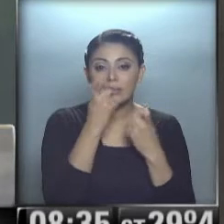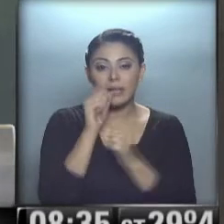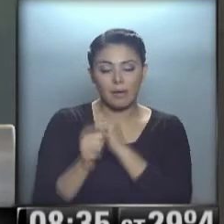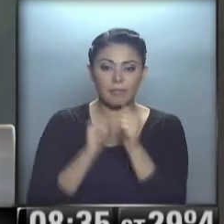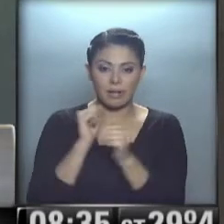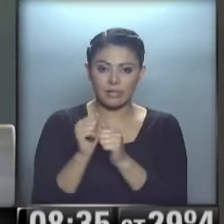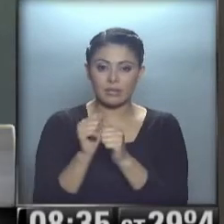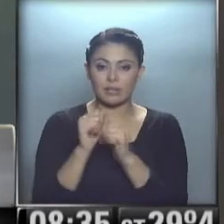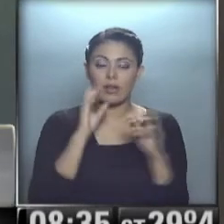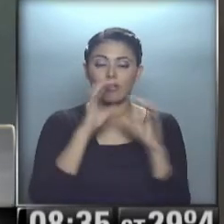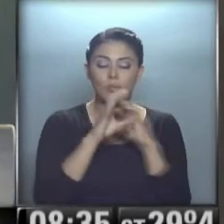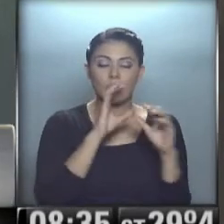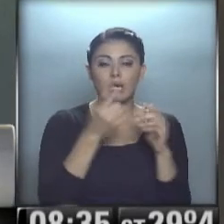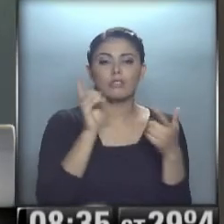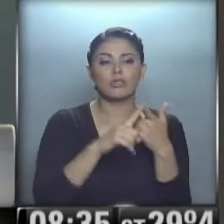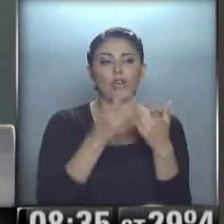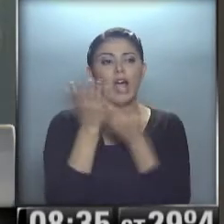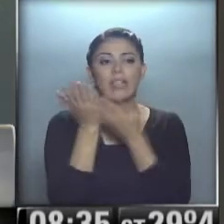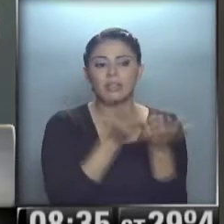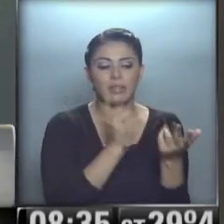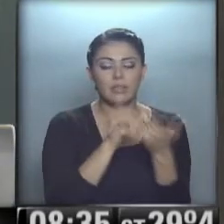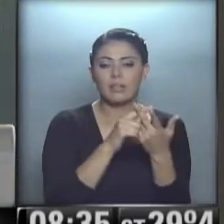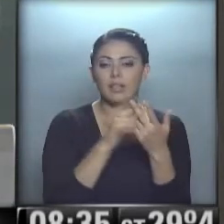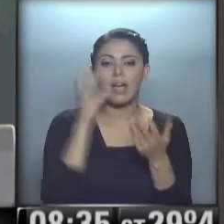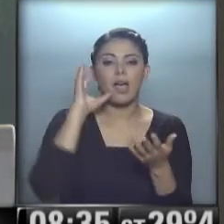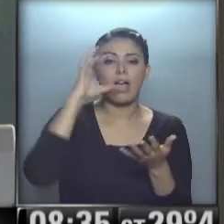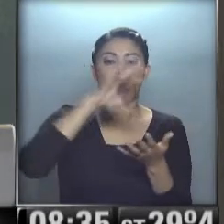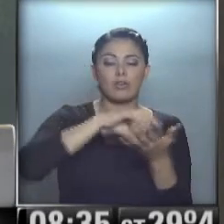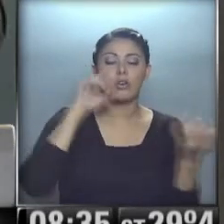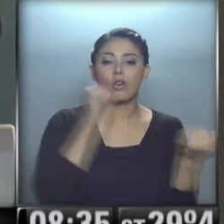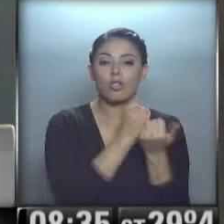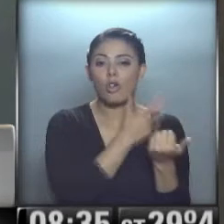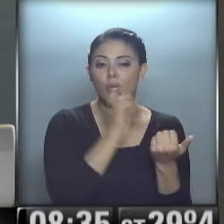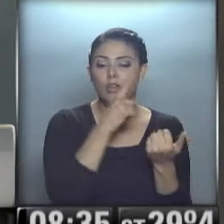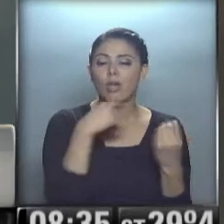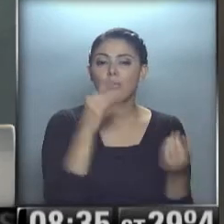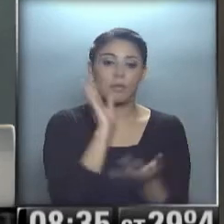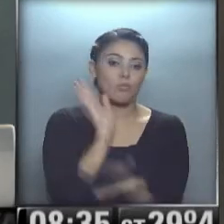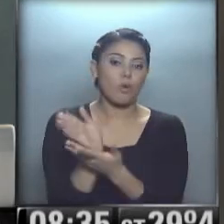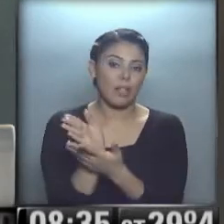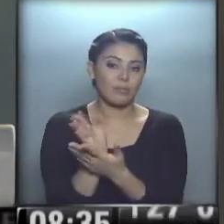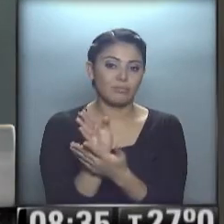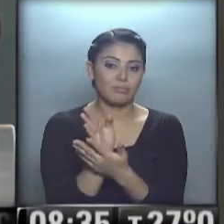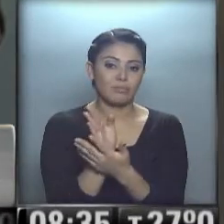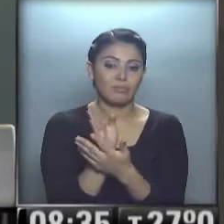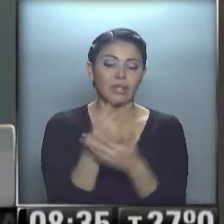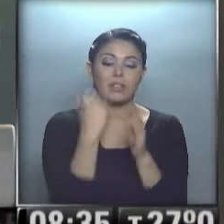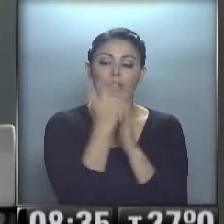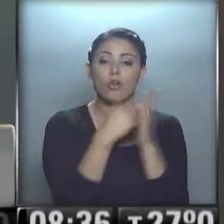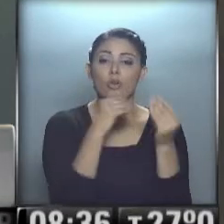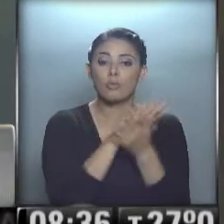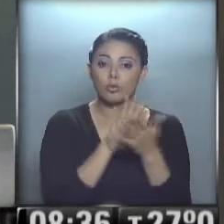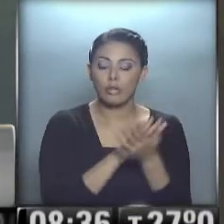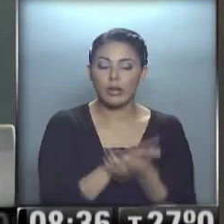empresas comunicación, atención a los clientes, etcétera. ¿Qué puede hacer el ente regulador? Las multas y establecer los mecanismos resarcitorios. ¿Qué puede